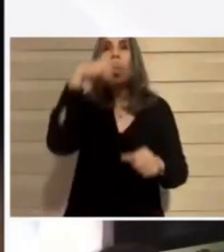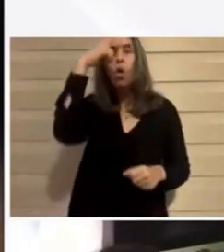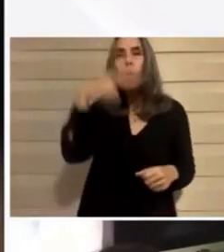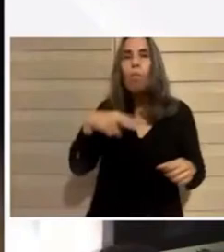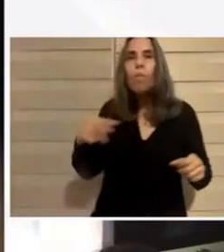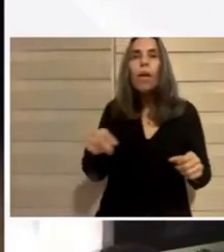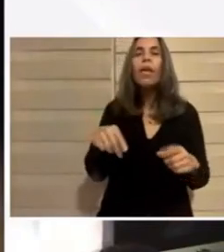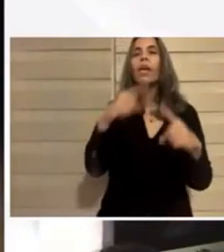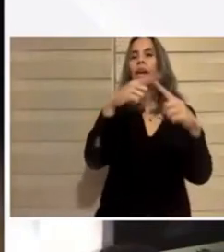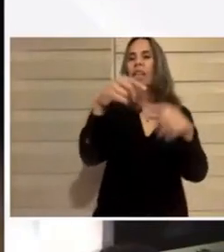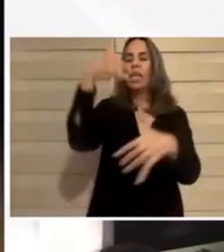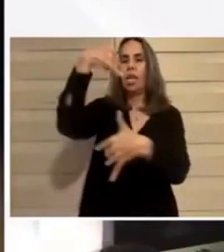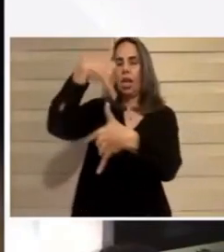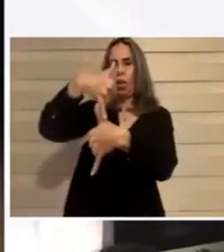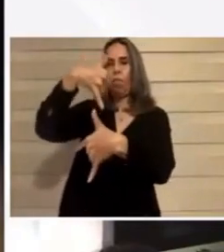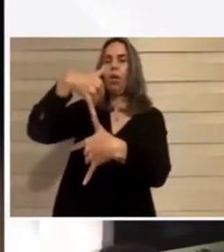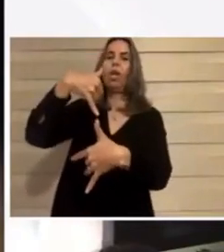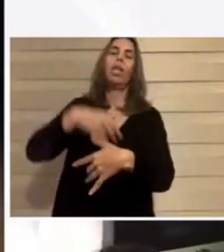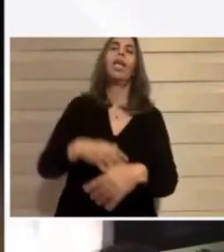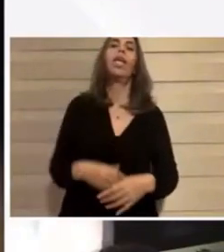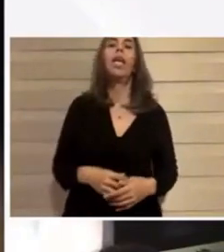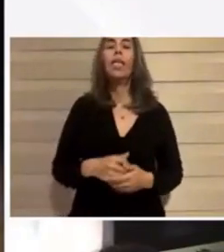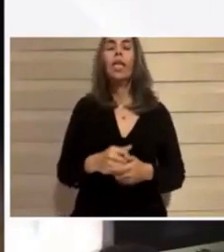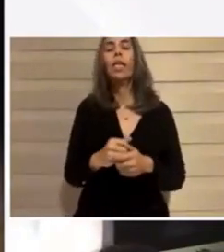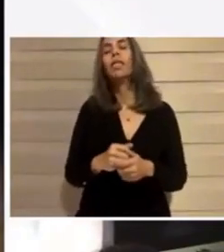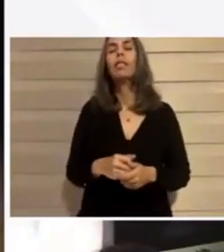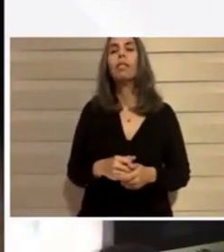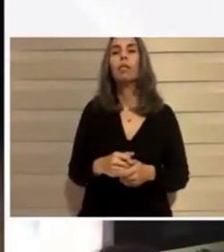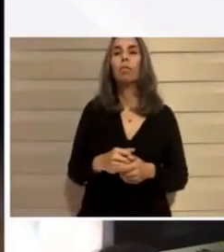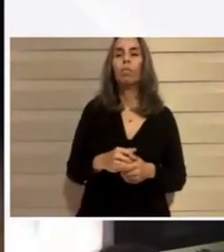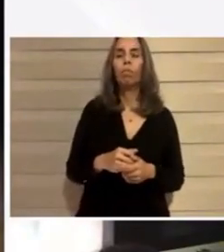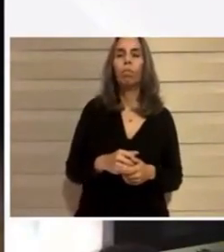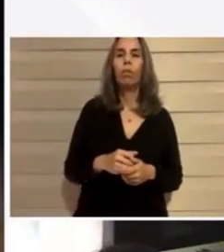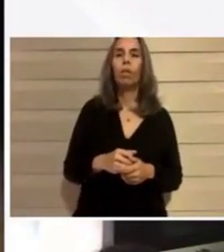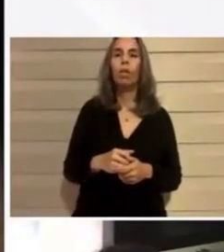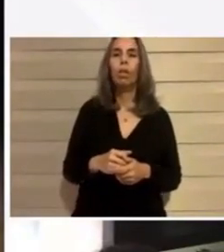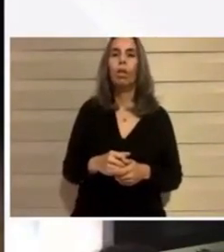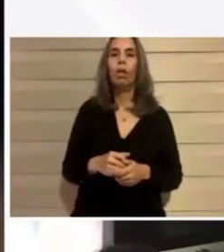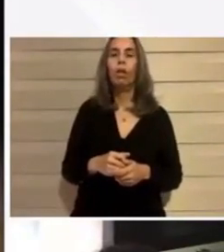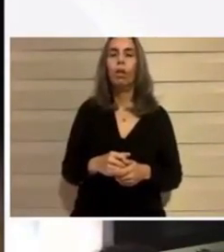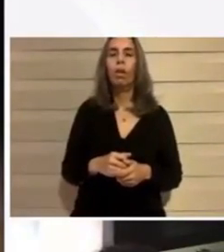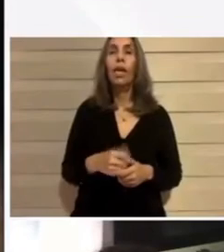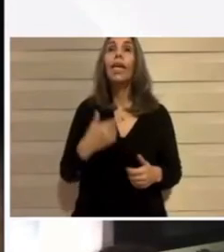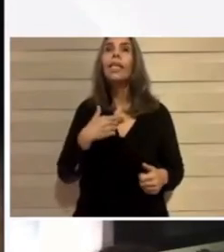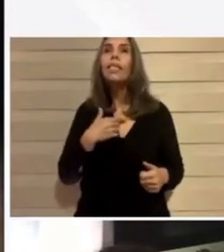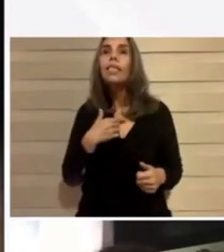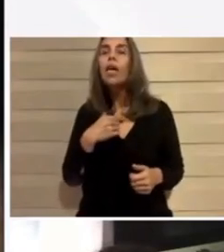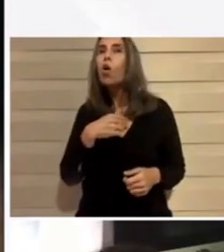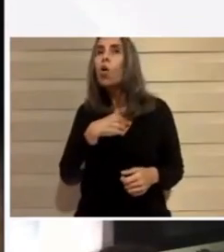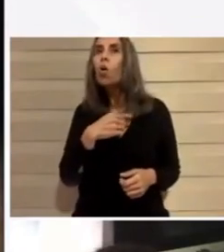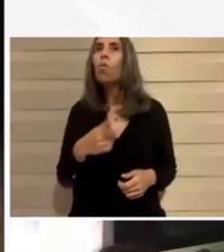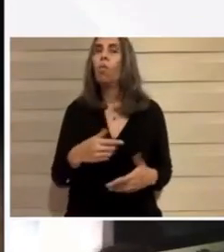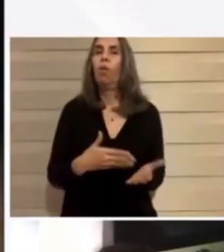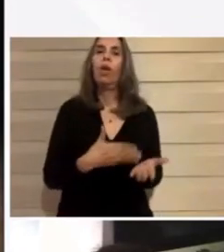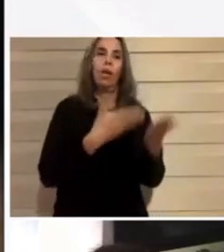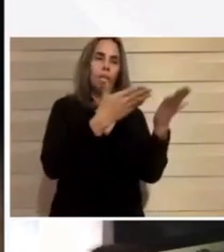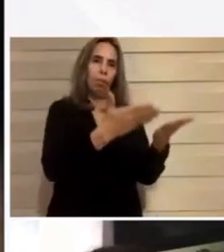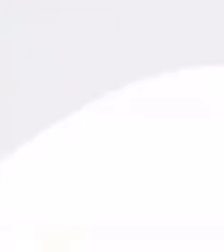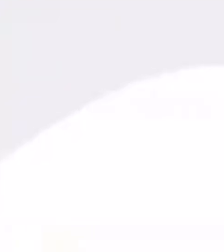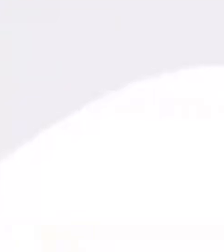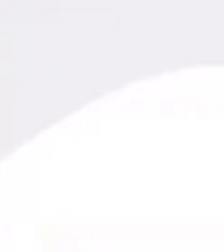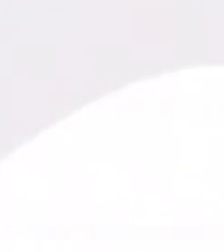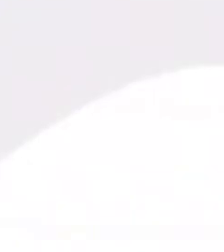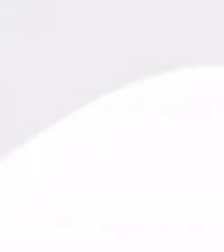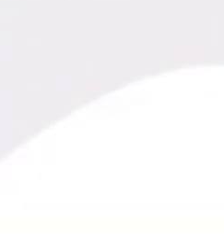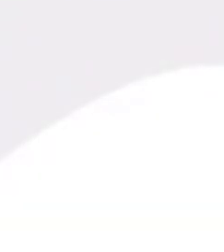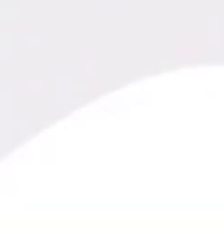candidata maestra dado por la Federación Internacional de Ajedrez. Tengo el gusto de presentar a Lucina Jiménez,